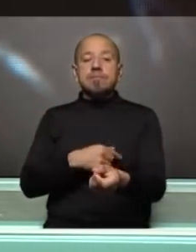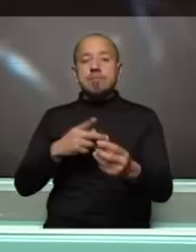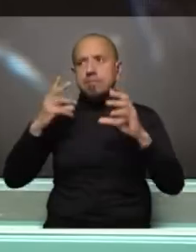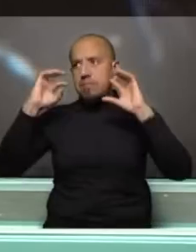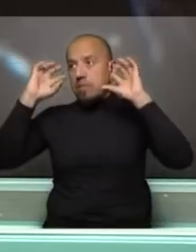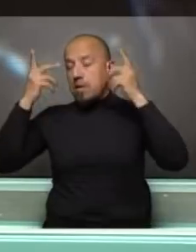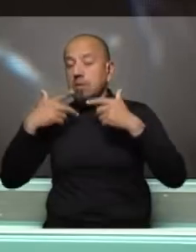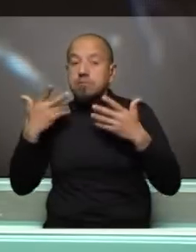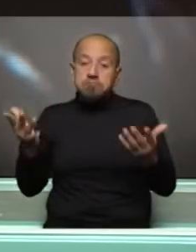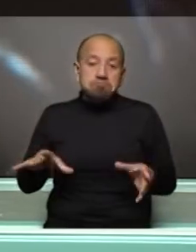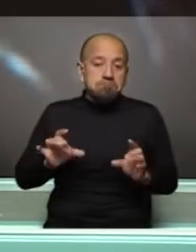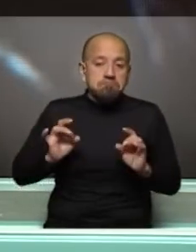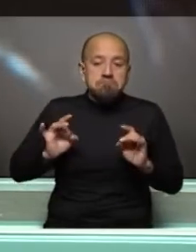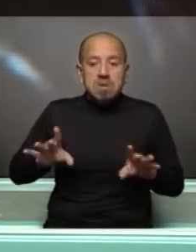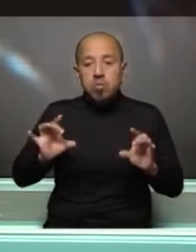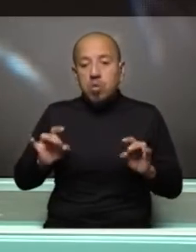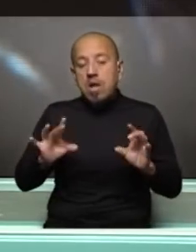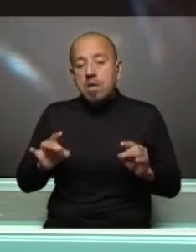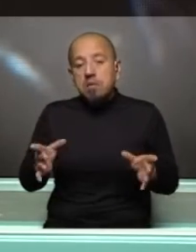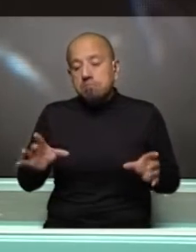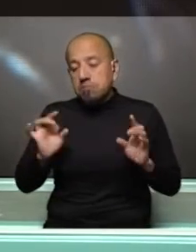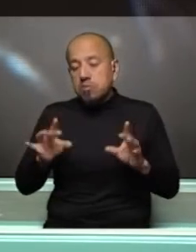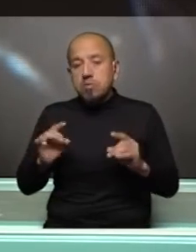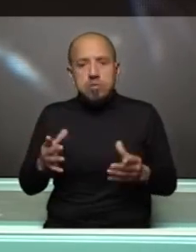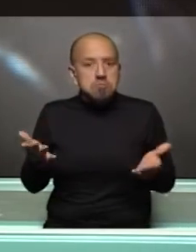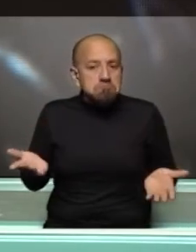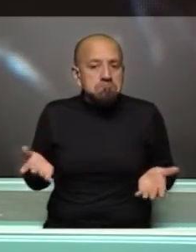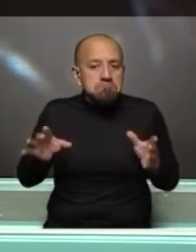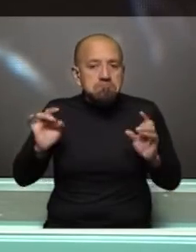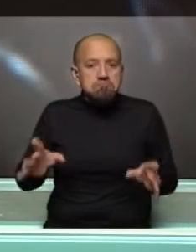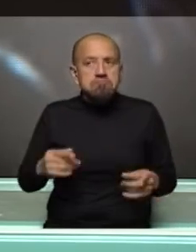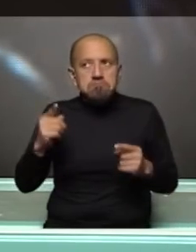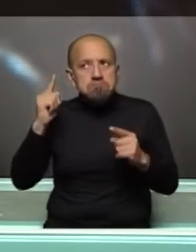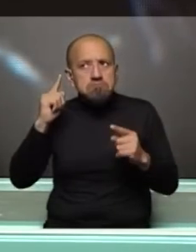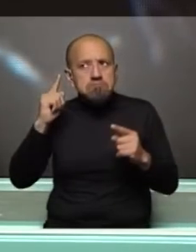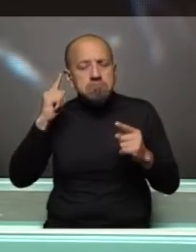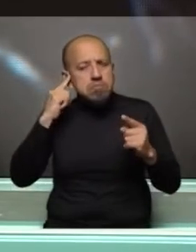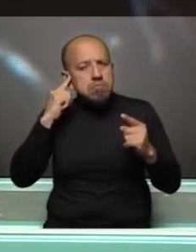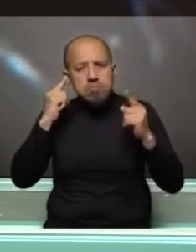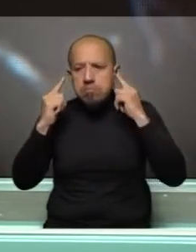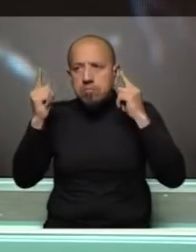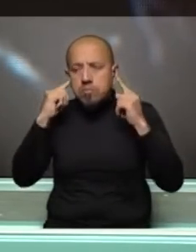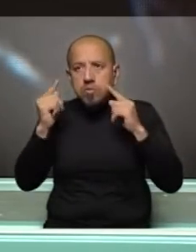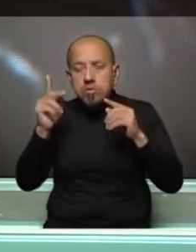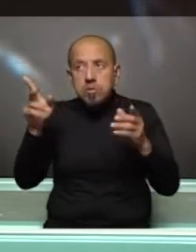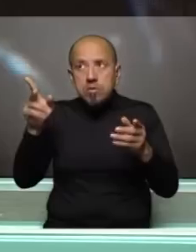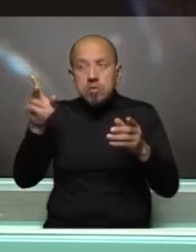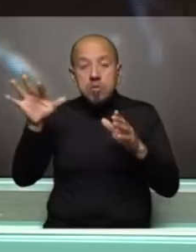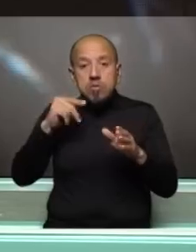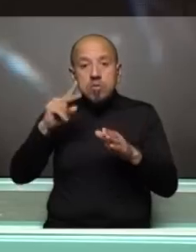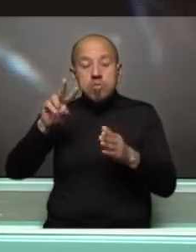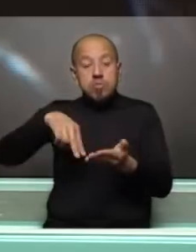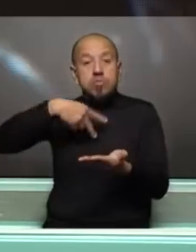planteándoles en algunos casos parece hasta normal sentís ruido y te tirá al suelo pasa eso mucho con los